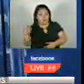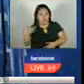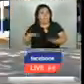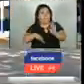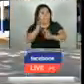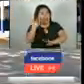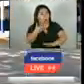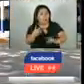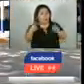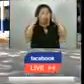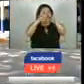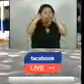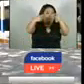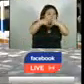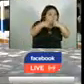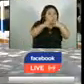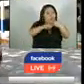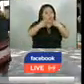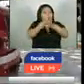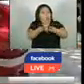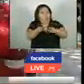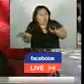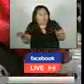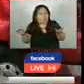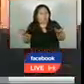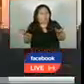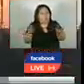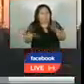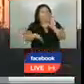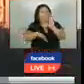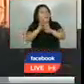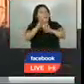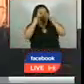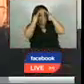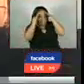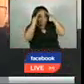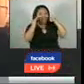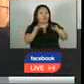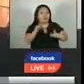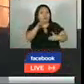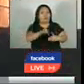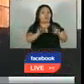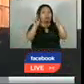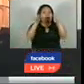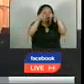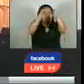costos de la energía y los fertilizantes importados influyen directamente en esta previsión.